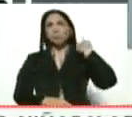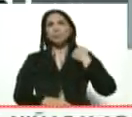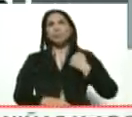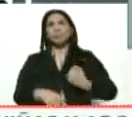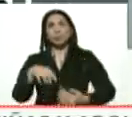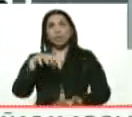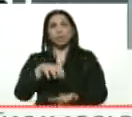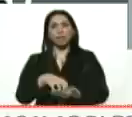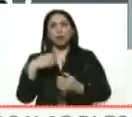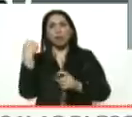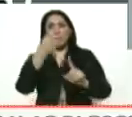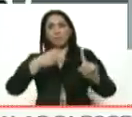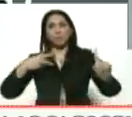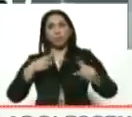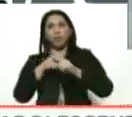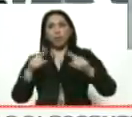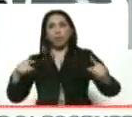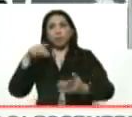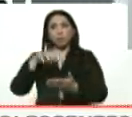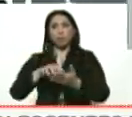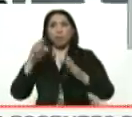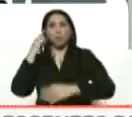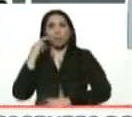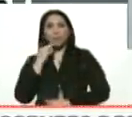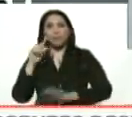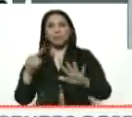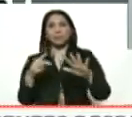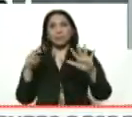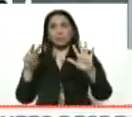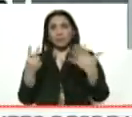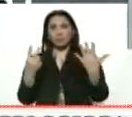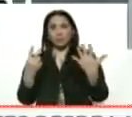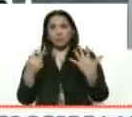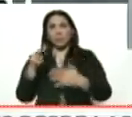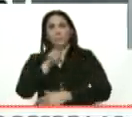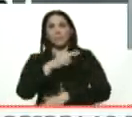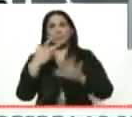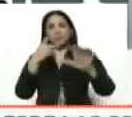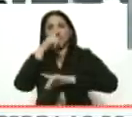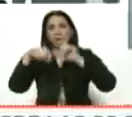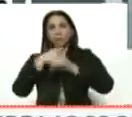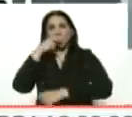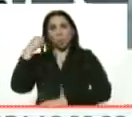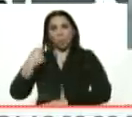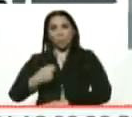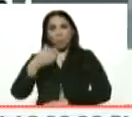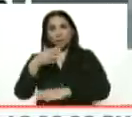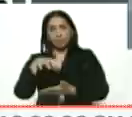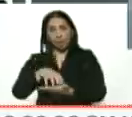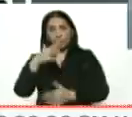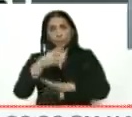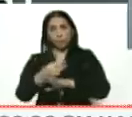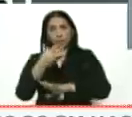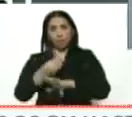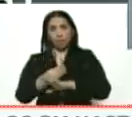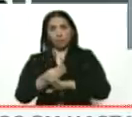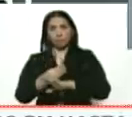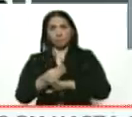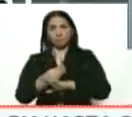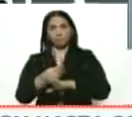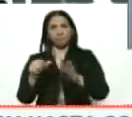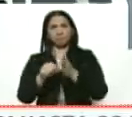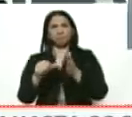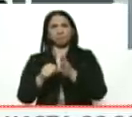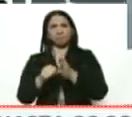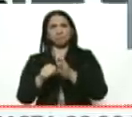entró por el estado Bolívar. El séptimo caso, un hombre de 23 años de edad, del estado Monagas, procedente de Brasil,